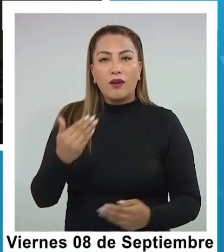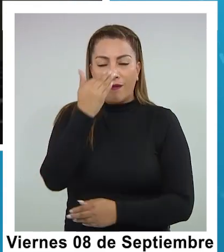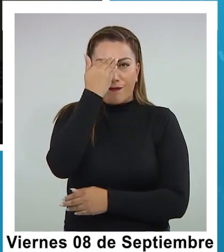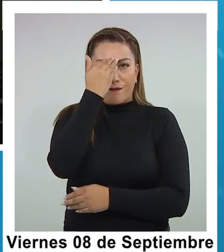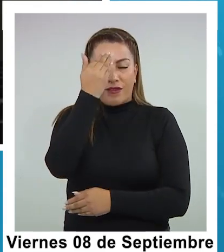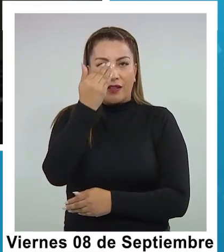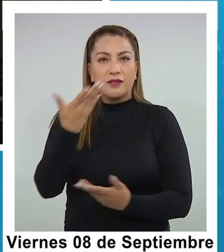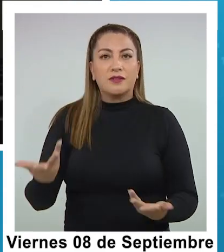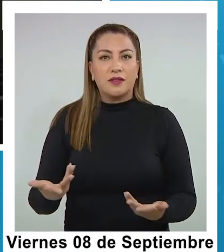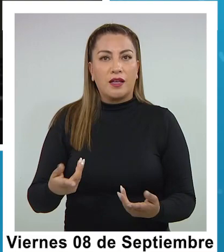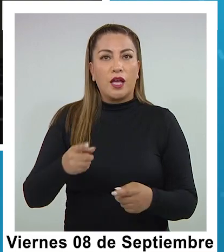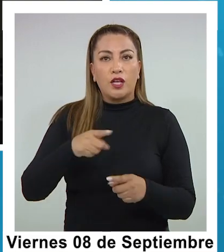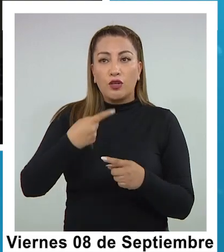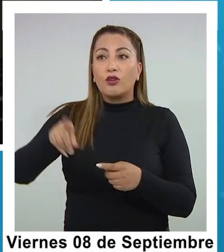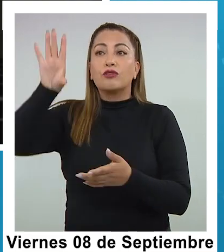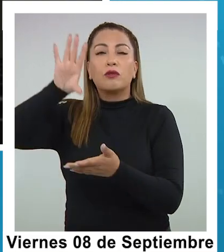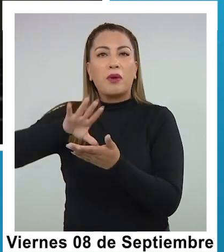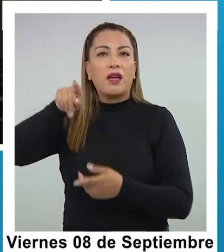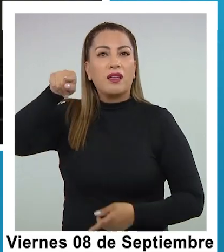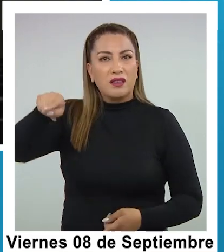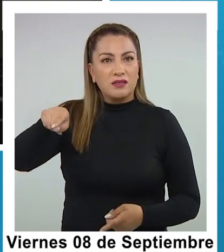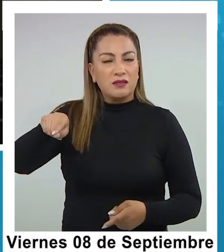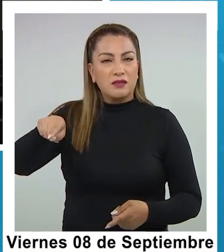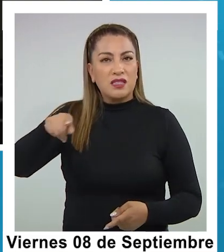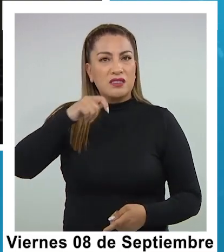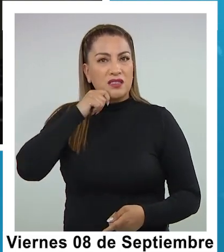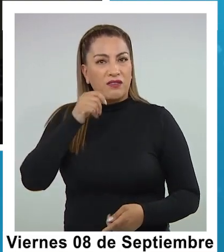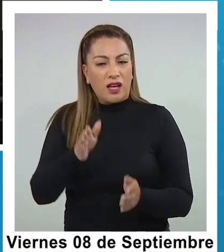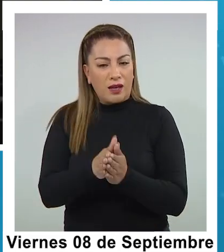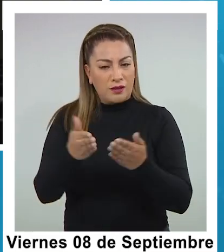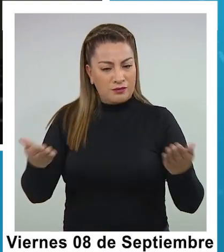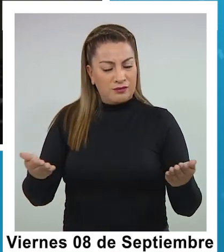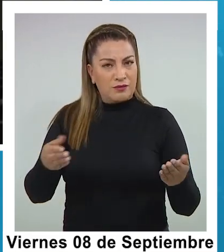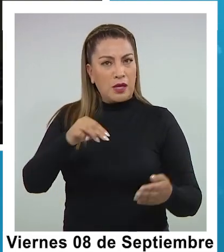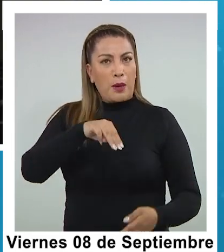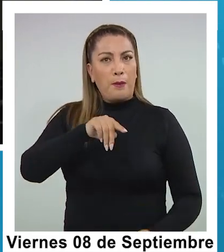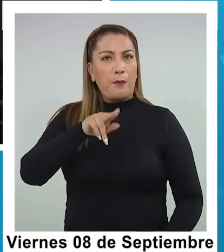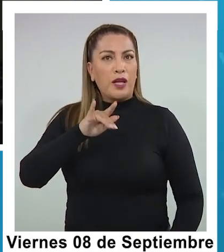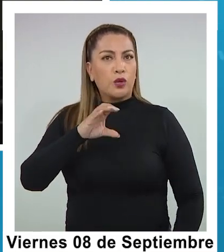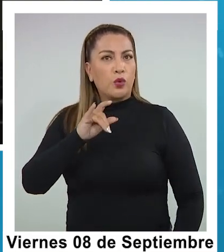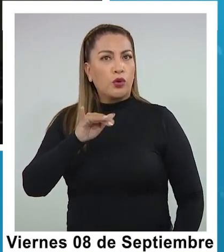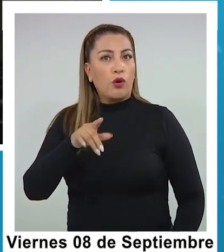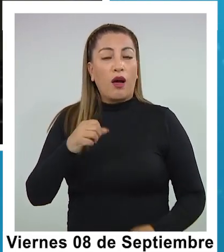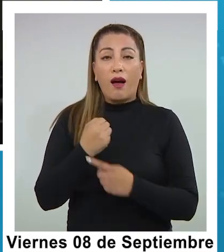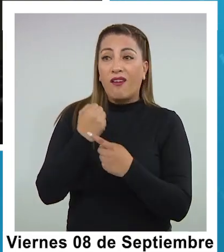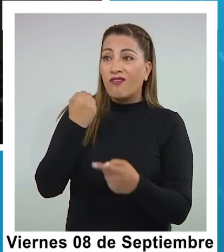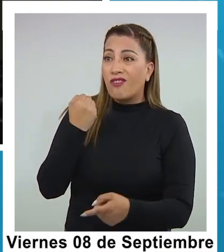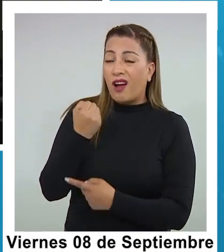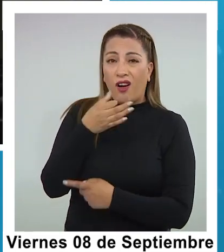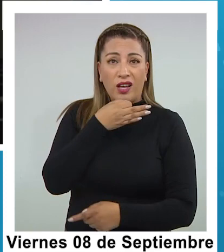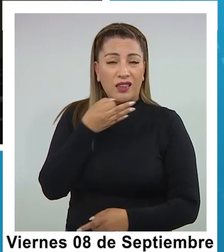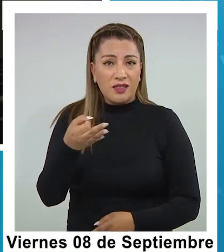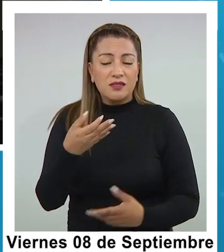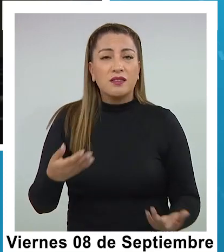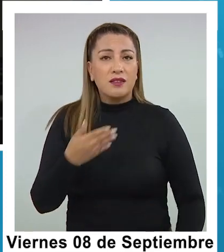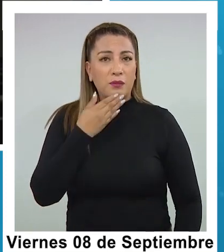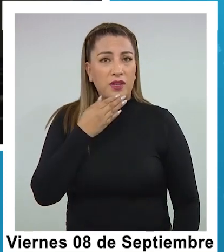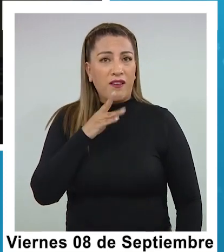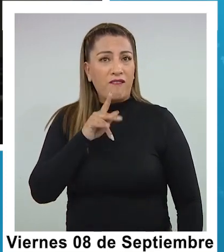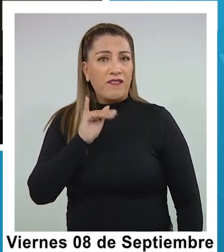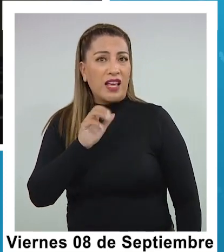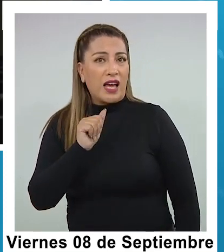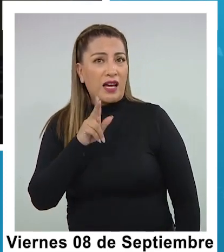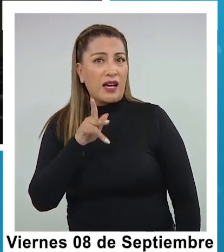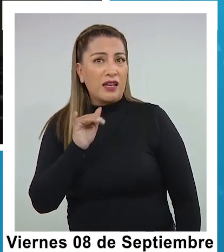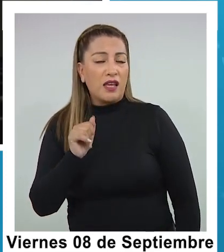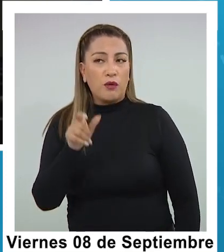enfrentan fuera de nuestra frontera. Esa es una editorial del Mercurio. ¿Qué dirán ahora los abogados? ¿Qué dirá la vicaría ahora que se encontraron a esta